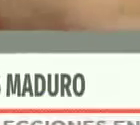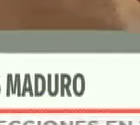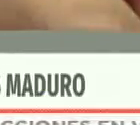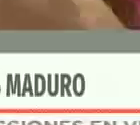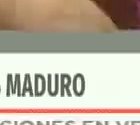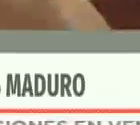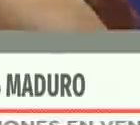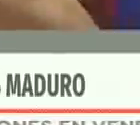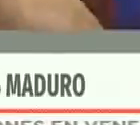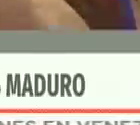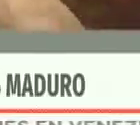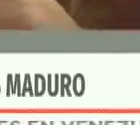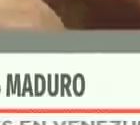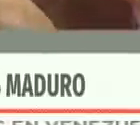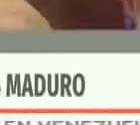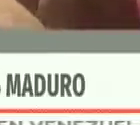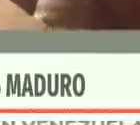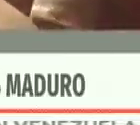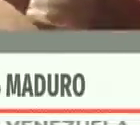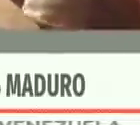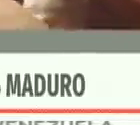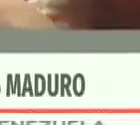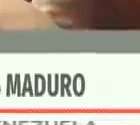victoria y de más victoria.